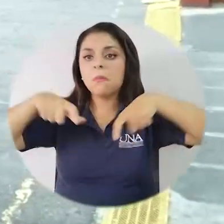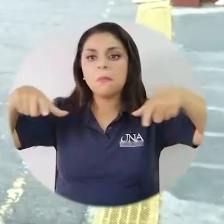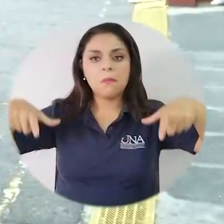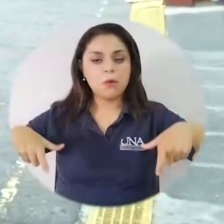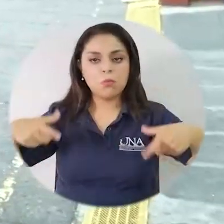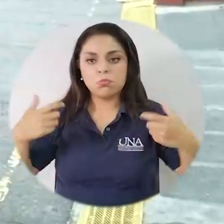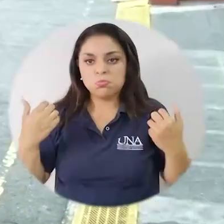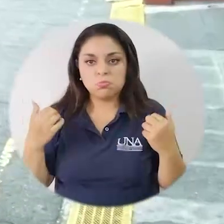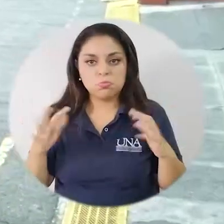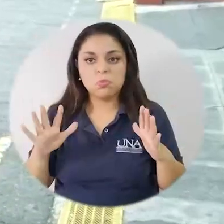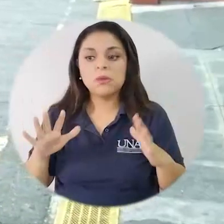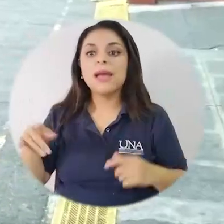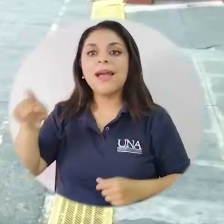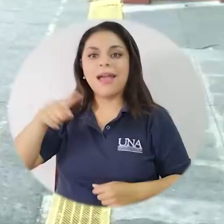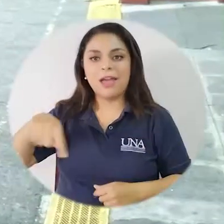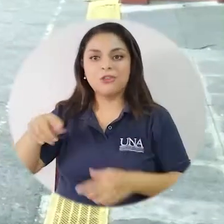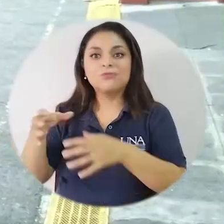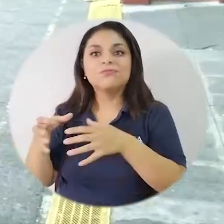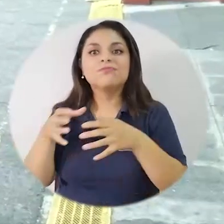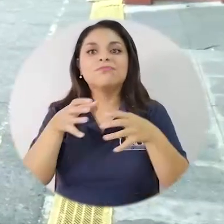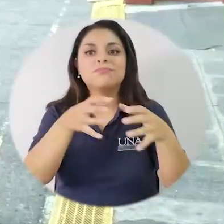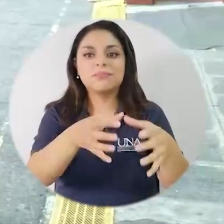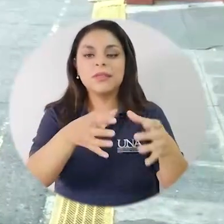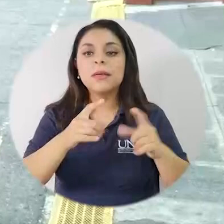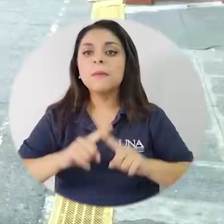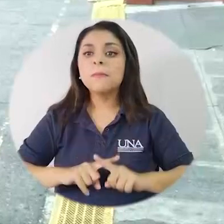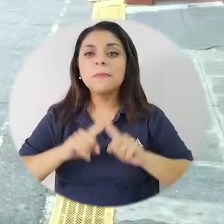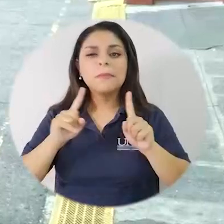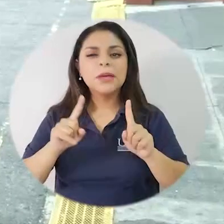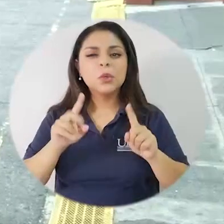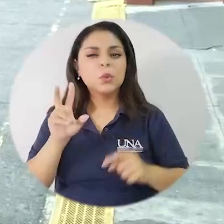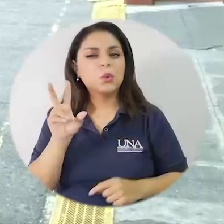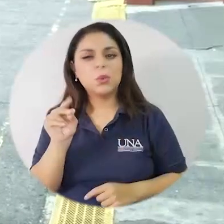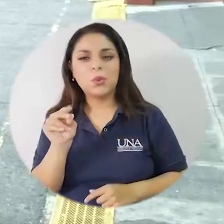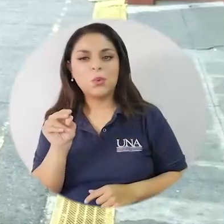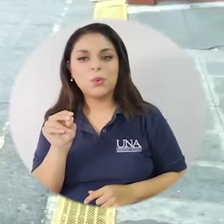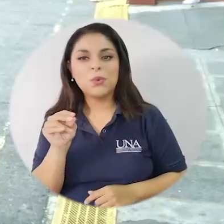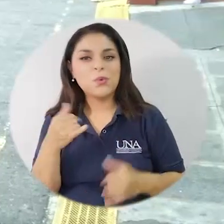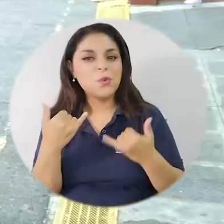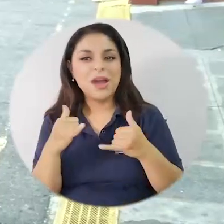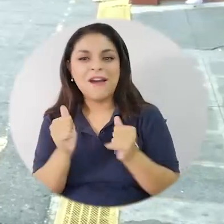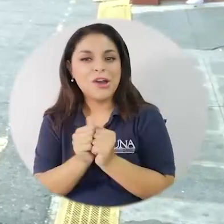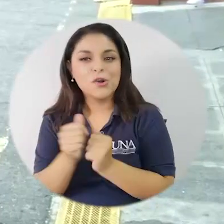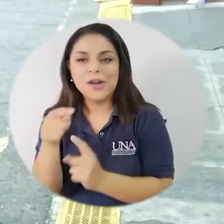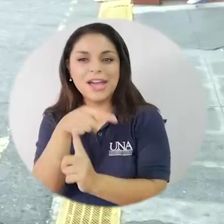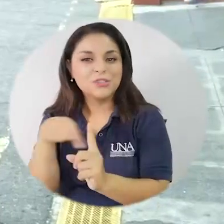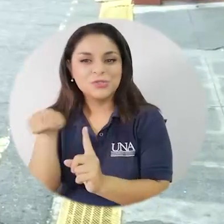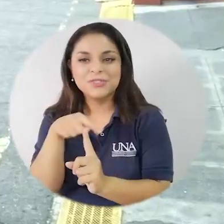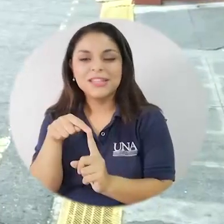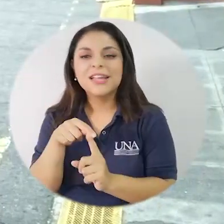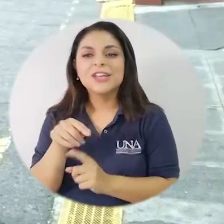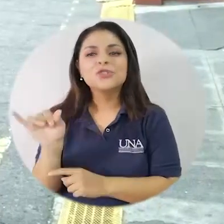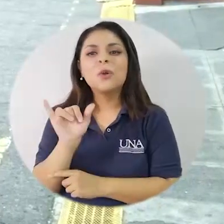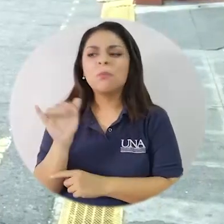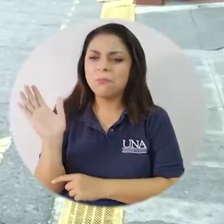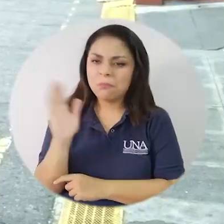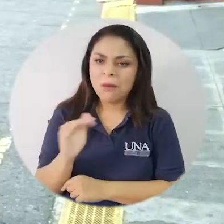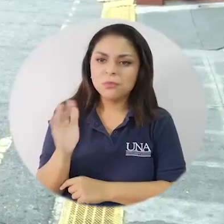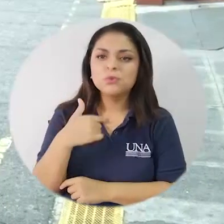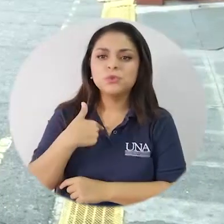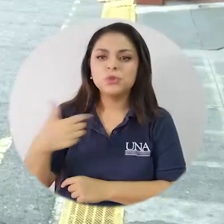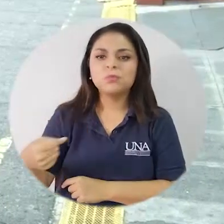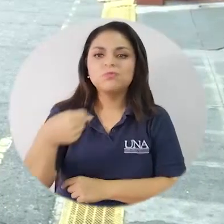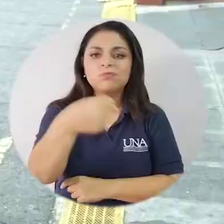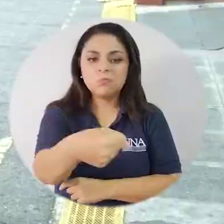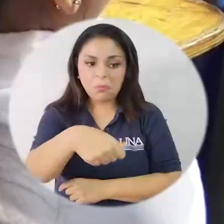llevaban. Sin embargo, tampoco se observaba ese involucramiento de ellos. Era un apoyo como yo te llevo